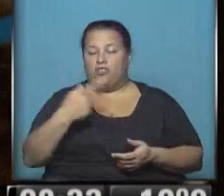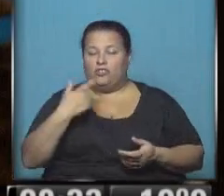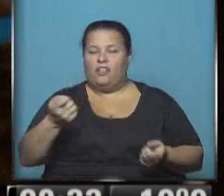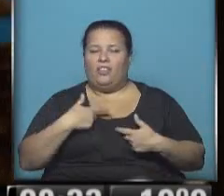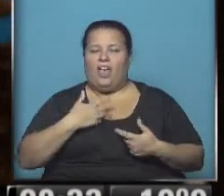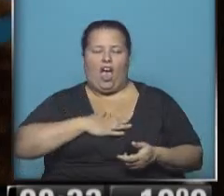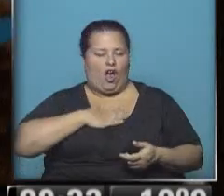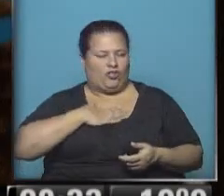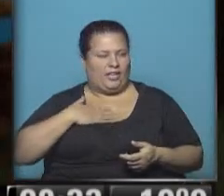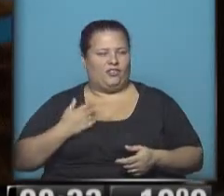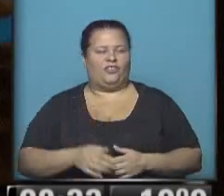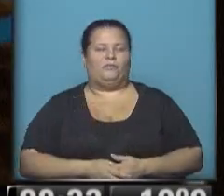se nos pone muy contentos